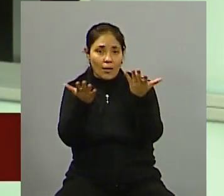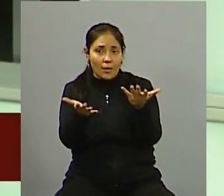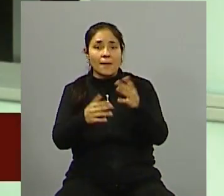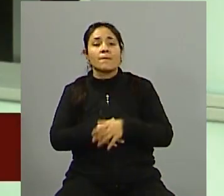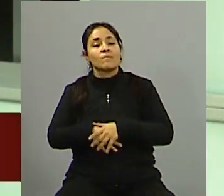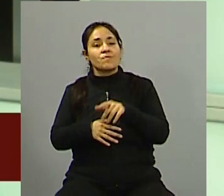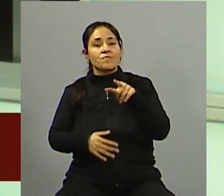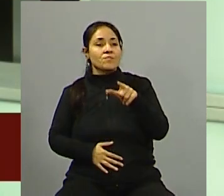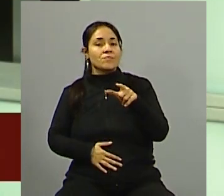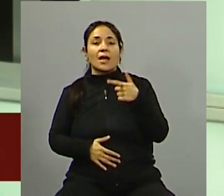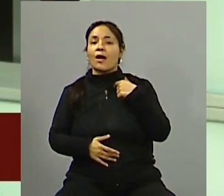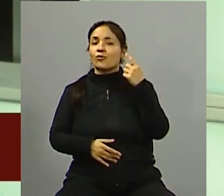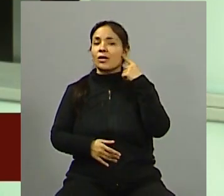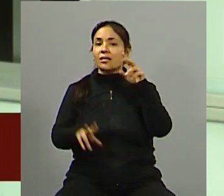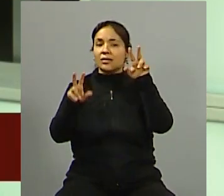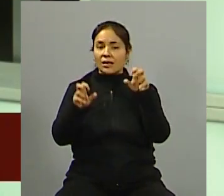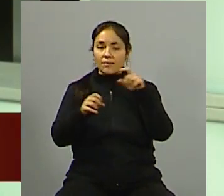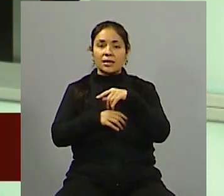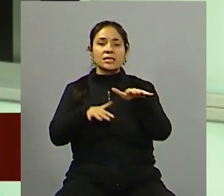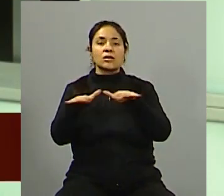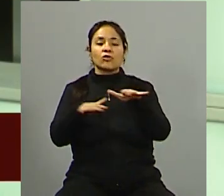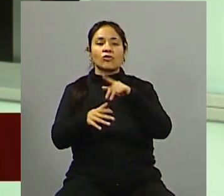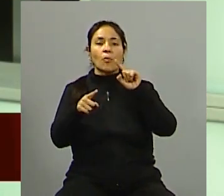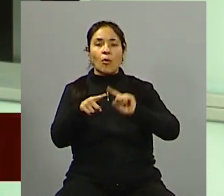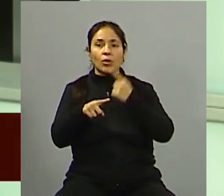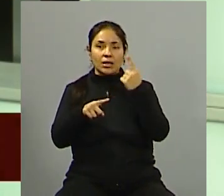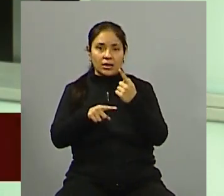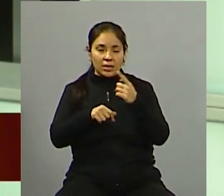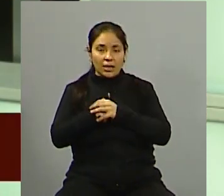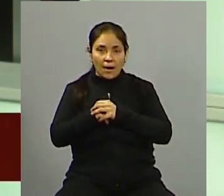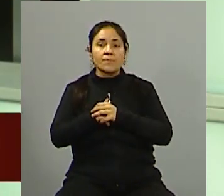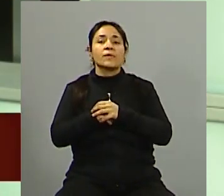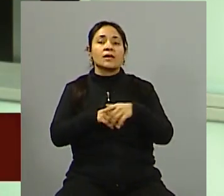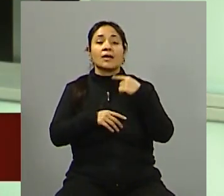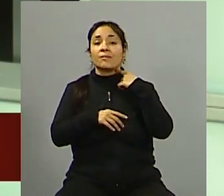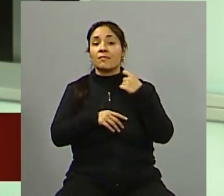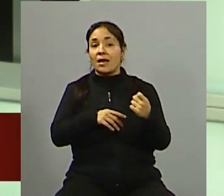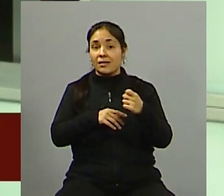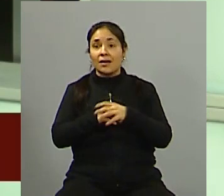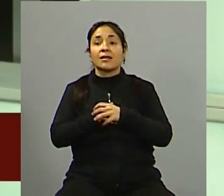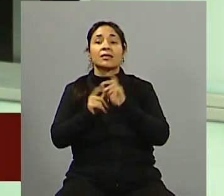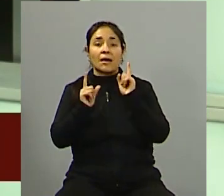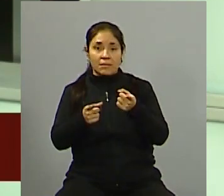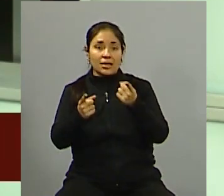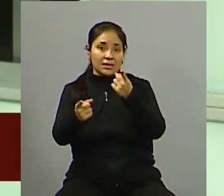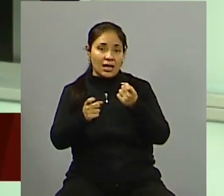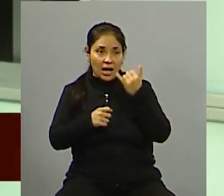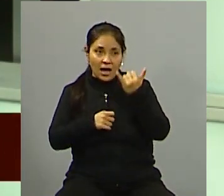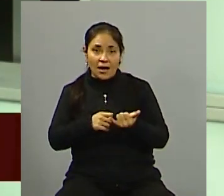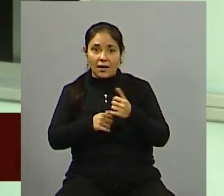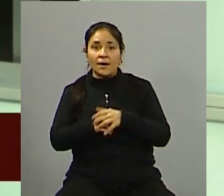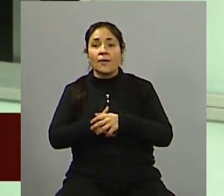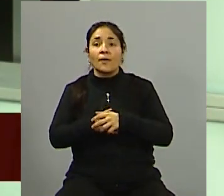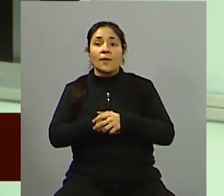explicabas del panorama, de la situación política, podríamos decir, que vive España, pero también hay otras necesidades que están teniendo, y que por